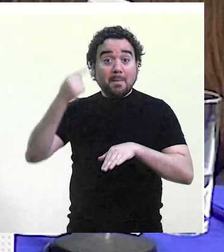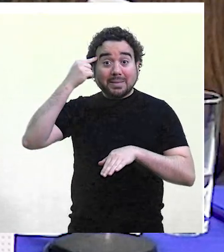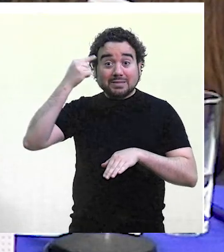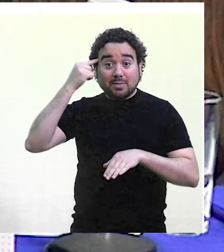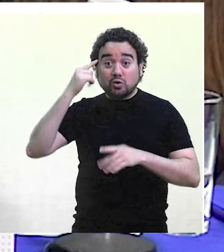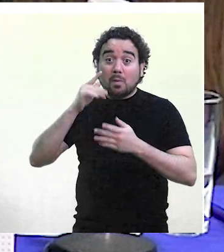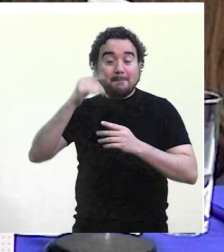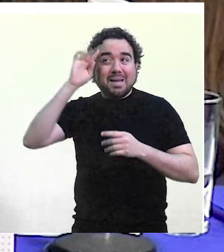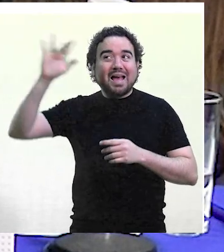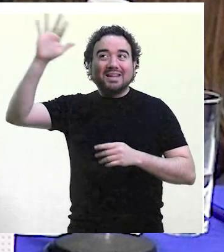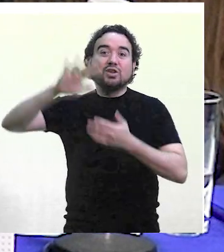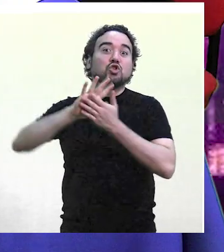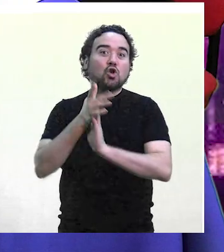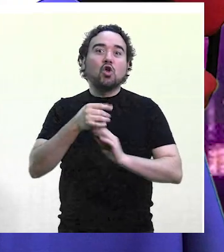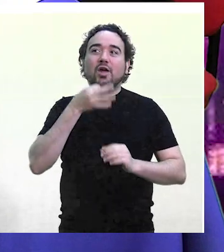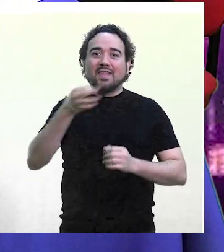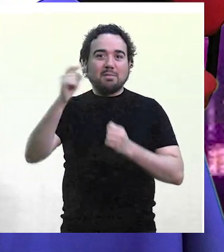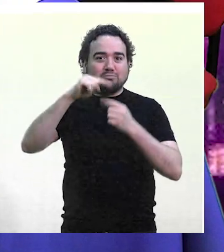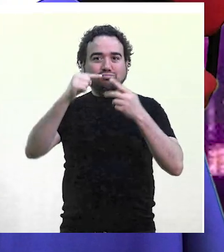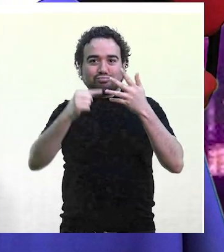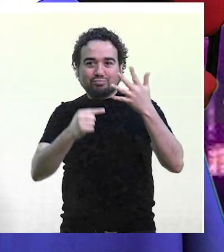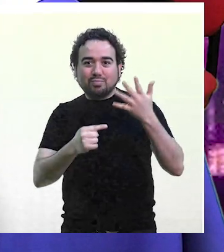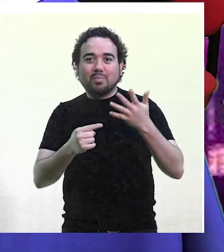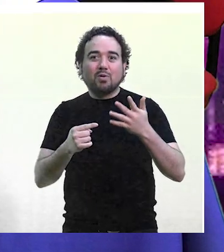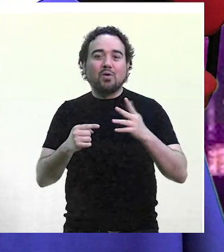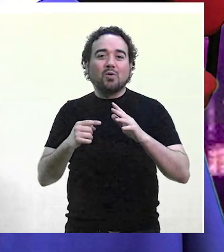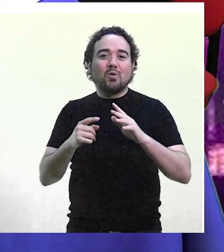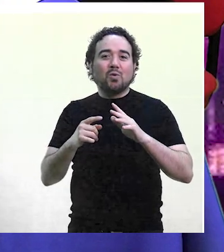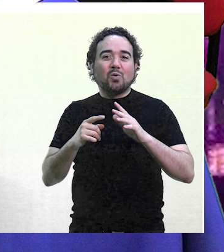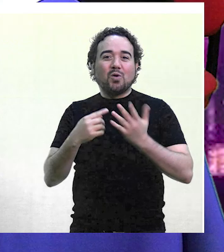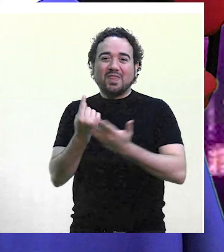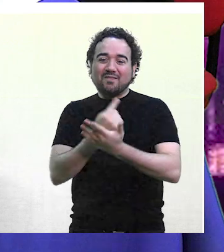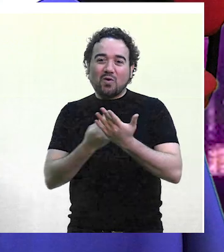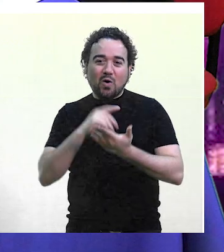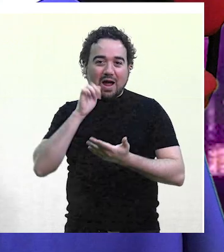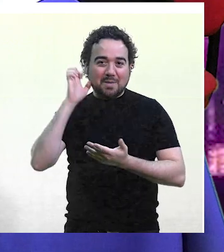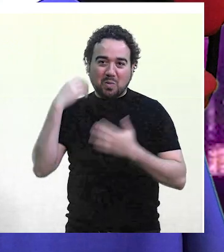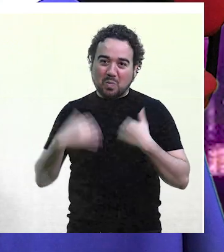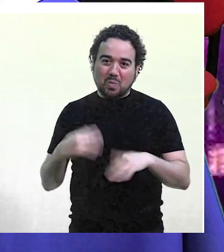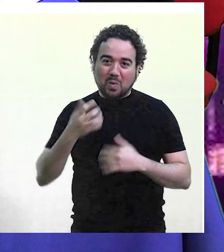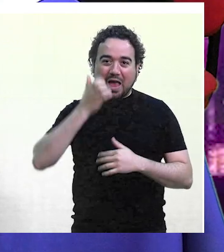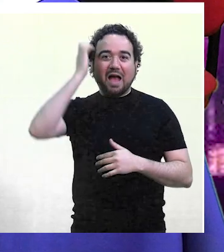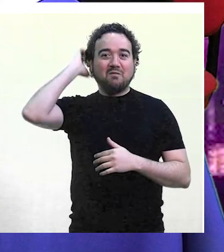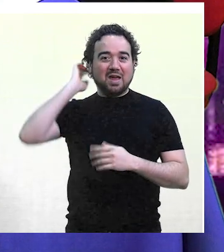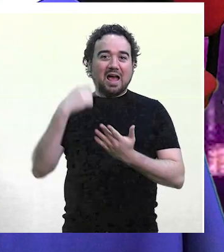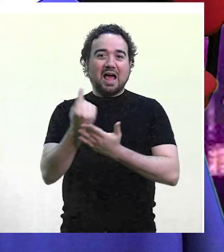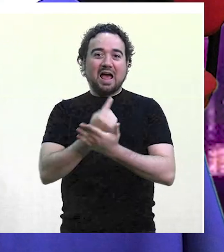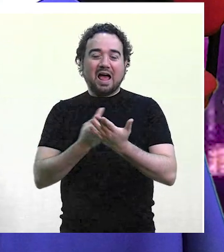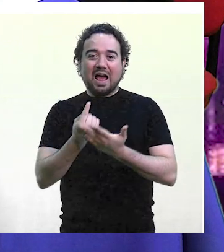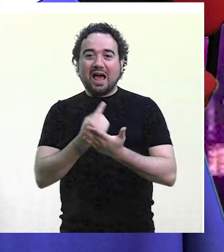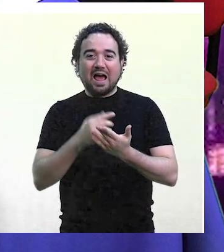olvide. Bueno, pero en esa misma lógica, imagínense todo lo que acabamos de hablar de ella en una dinámica de anime. Entonces, Gabriela Mistral